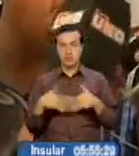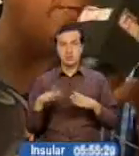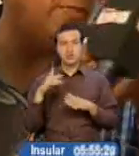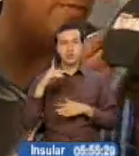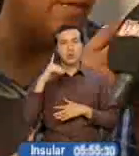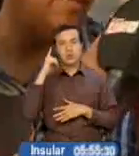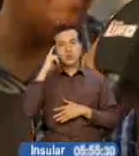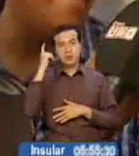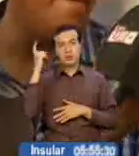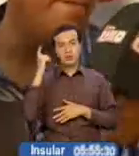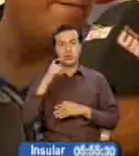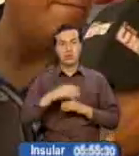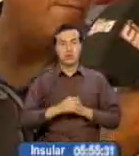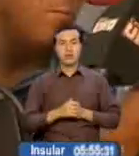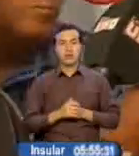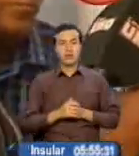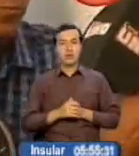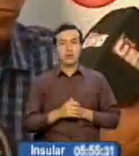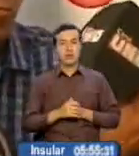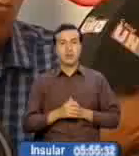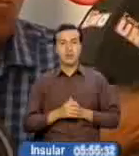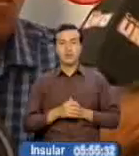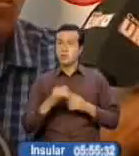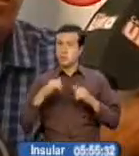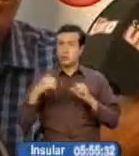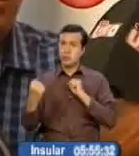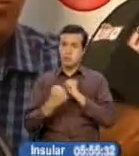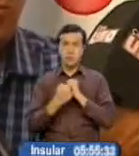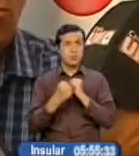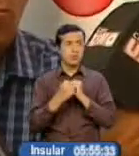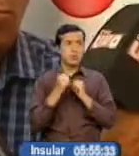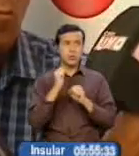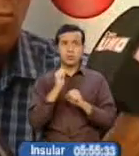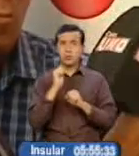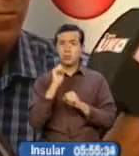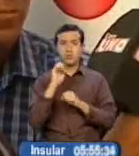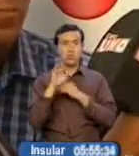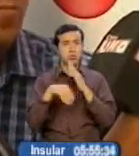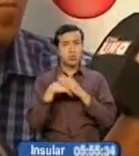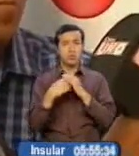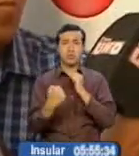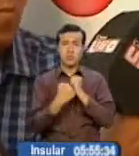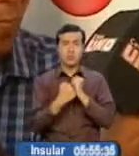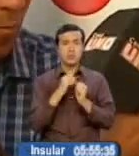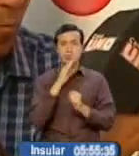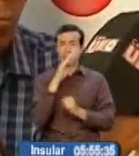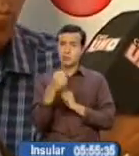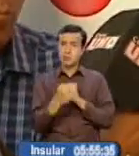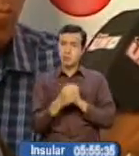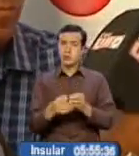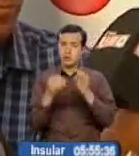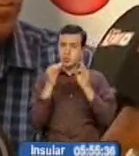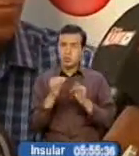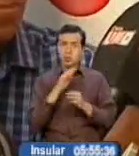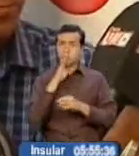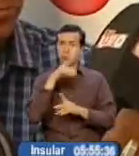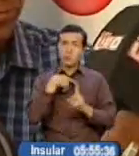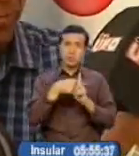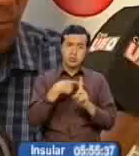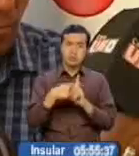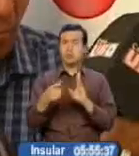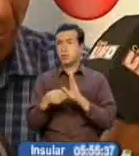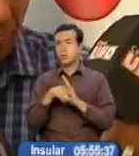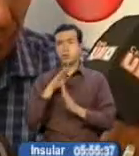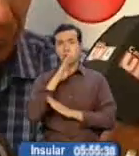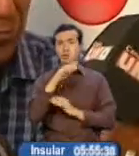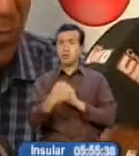ilusión, la esperanza está intacta. No, que nos sigan apoyando. La gente siempre nos ha apoyado, la hinchada siempre ha estado con nosotros, en las buenas y en las malas. Y